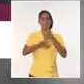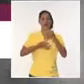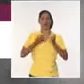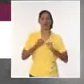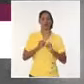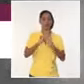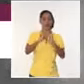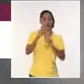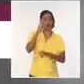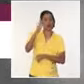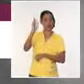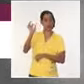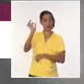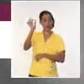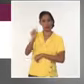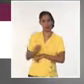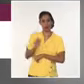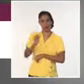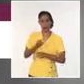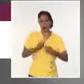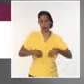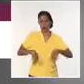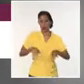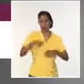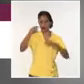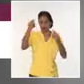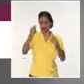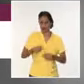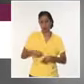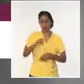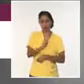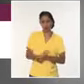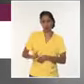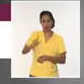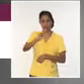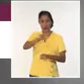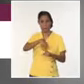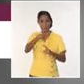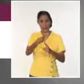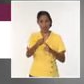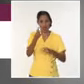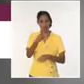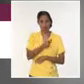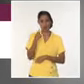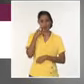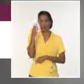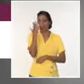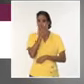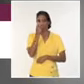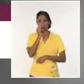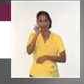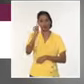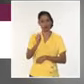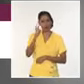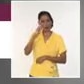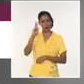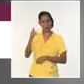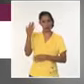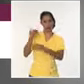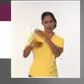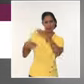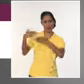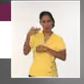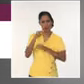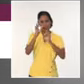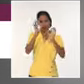incansable contra toda manifestación de injusticia social y expresó que fue uno de los más extraordinarios símbolos de esta era.